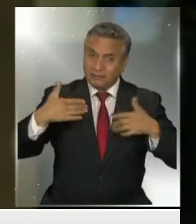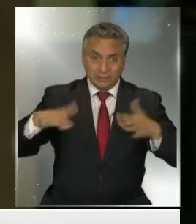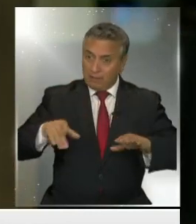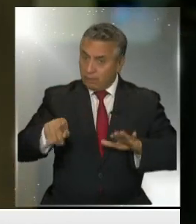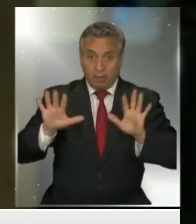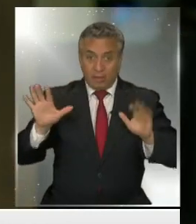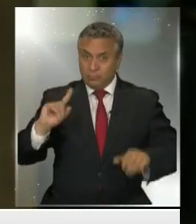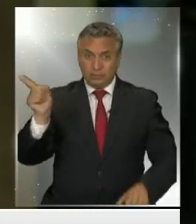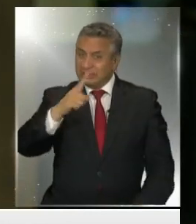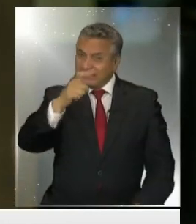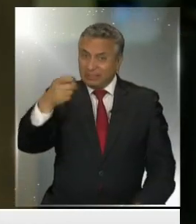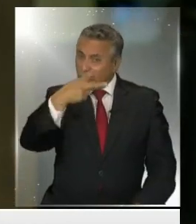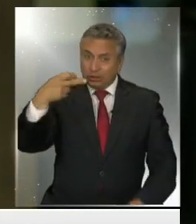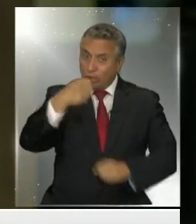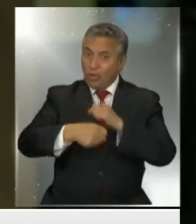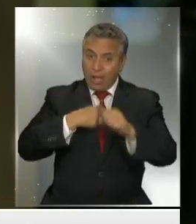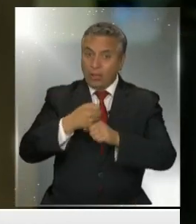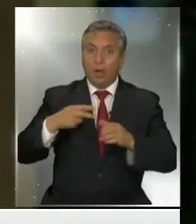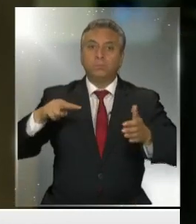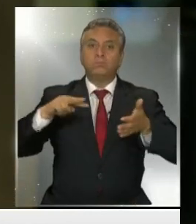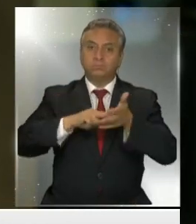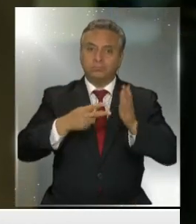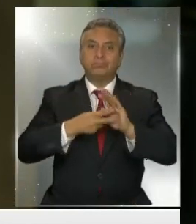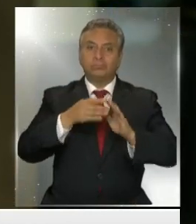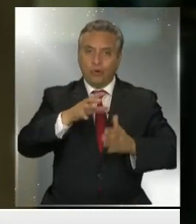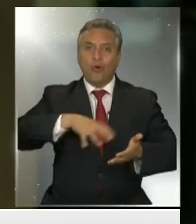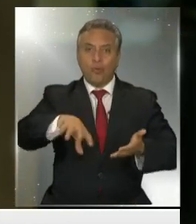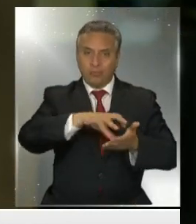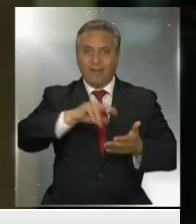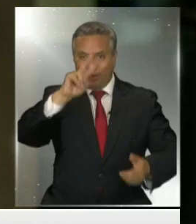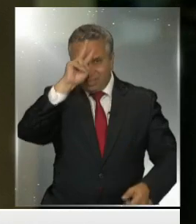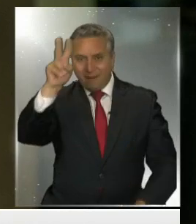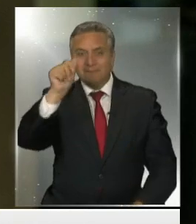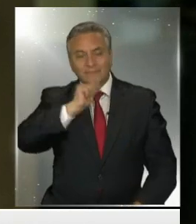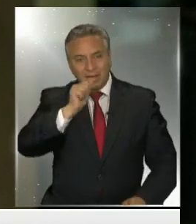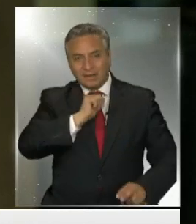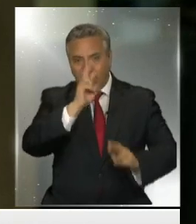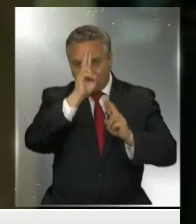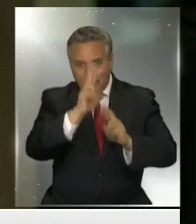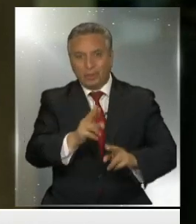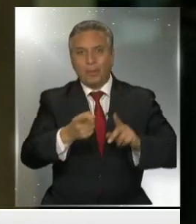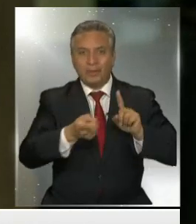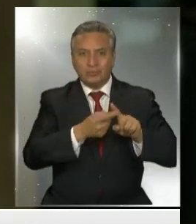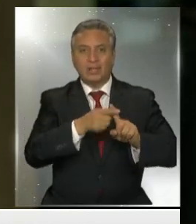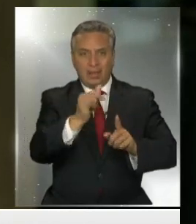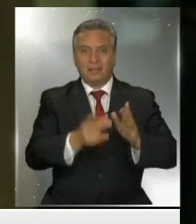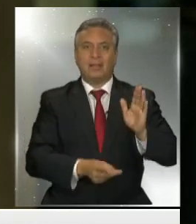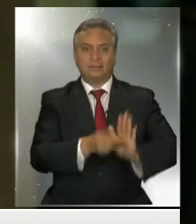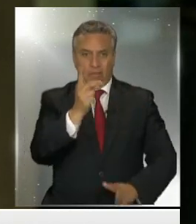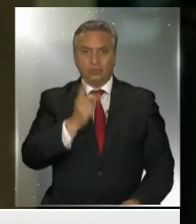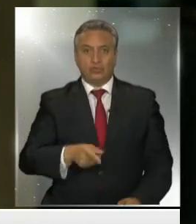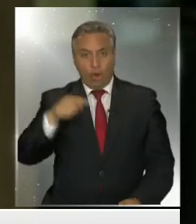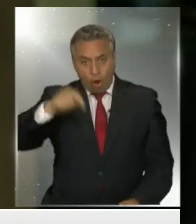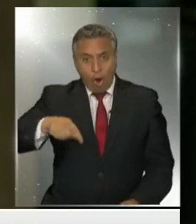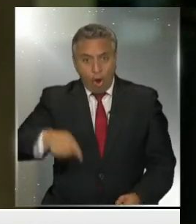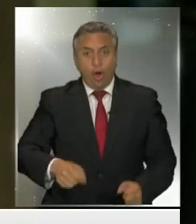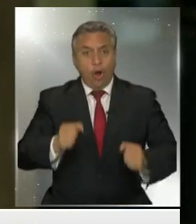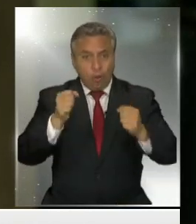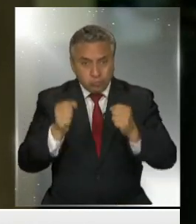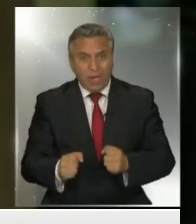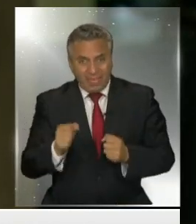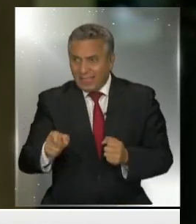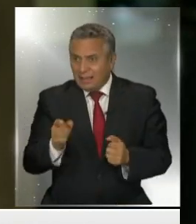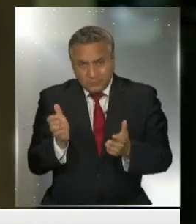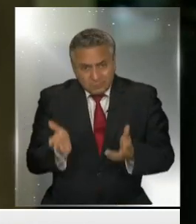décadas sino que siglos el conflicto con nuestros pueblos indígenas por la falta de reconocimiento participación y desarrollo hoy día que tenemos la posibilidad histórica